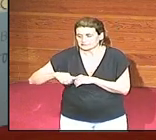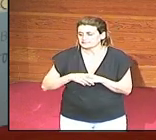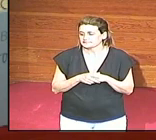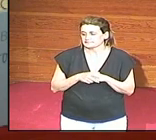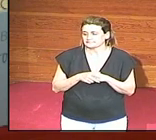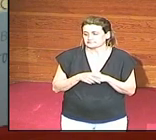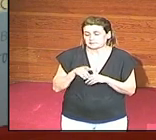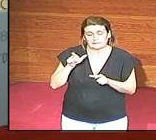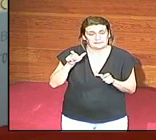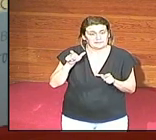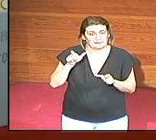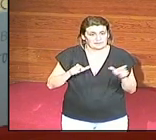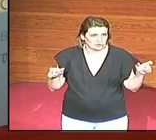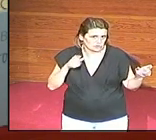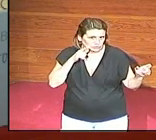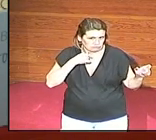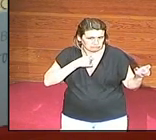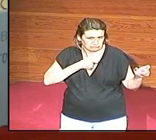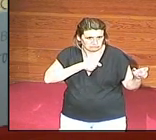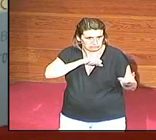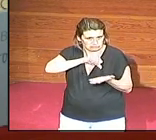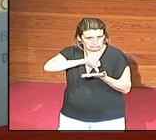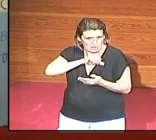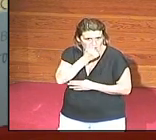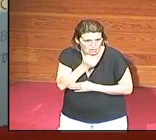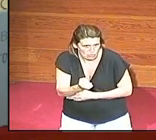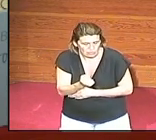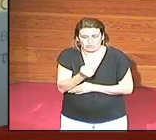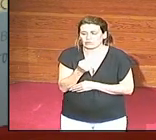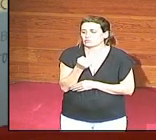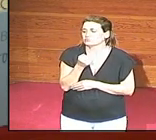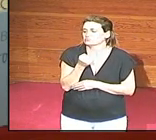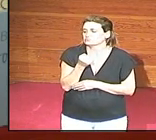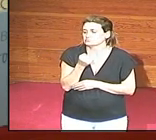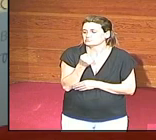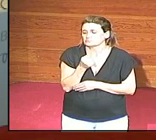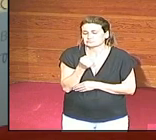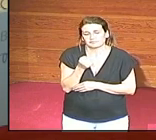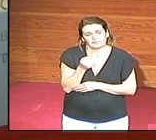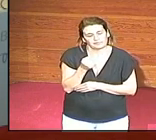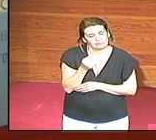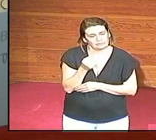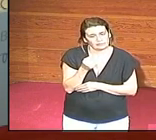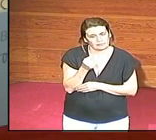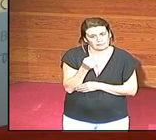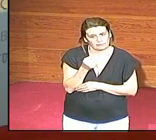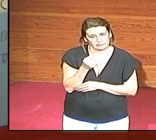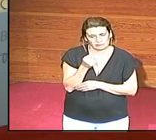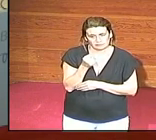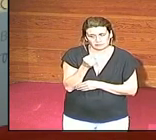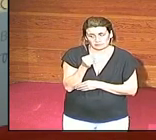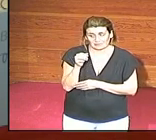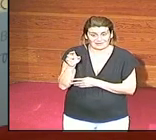Son gente muy nacionalista y muy derechona. Estos son la